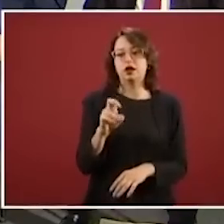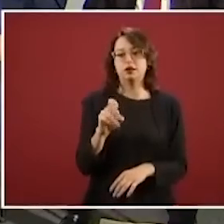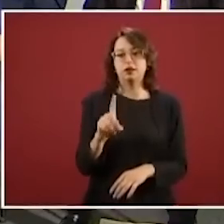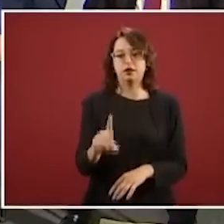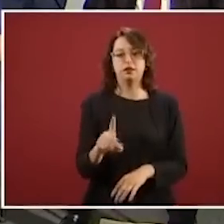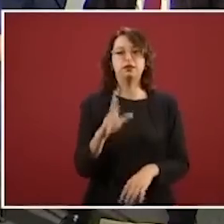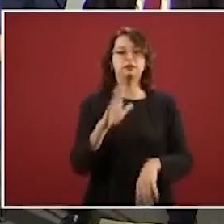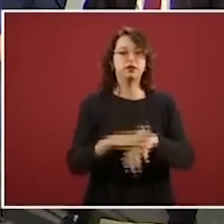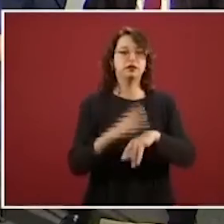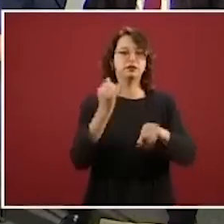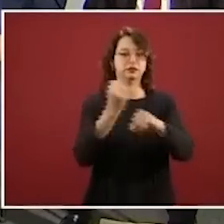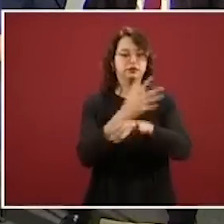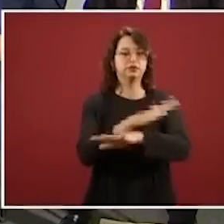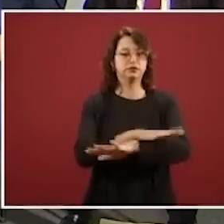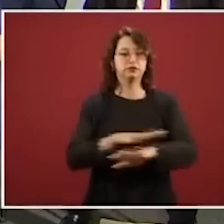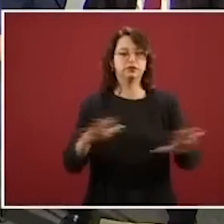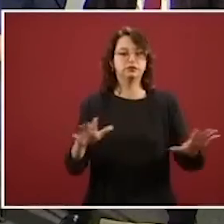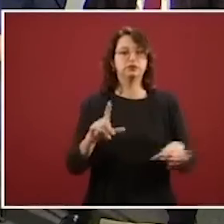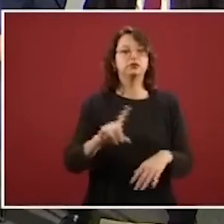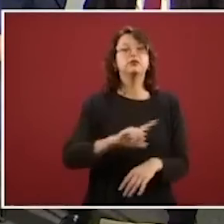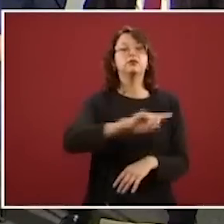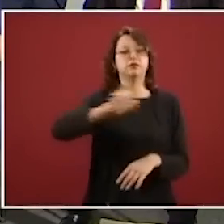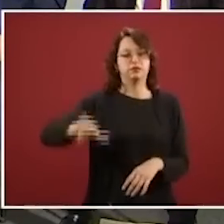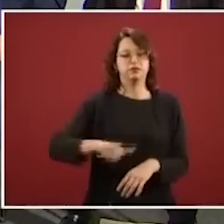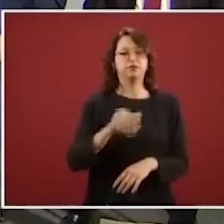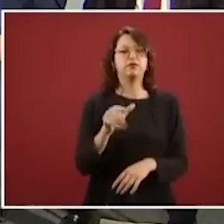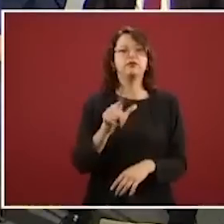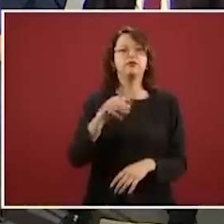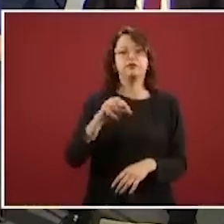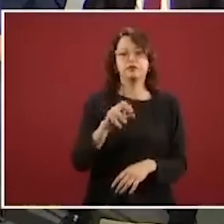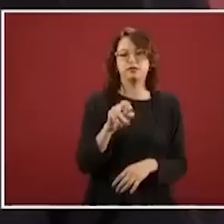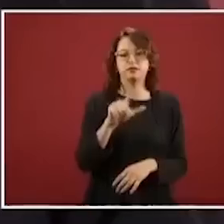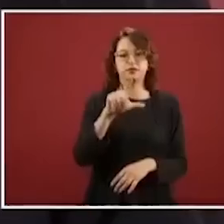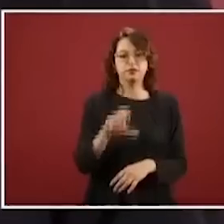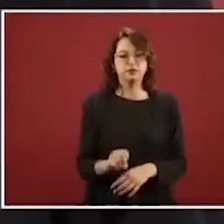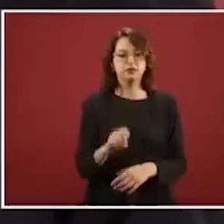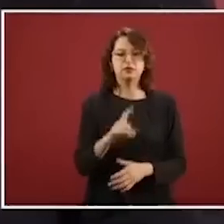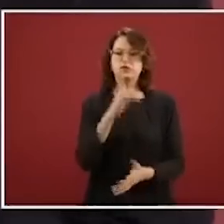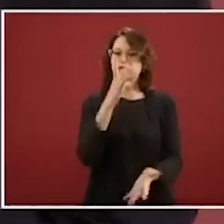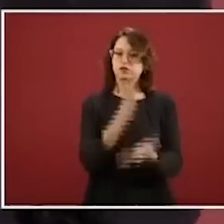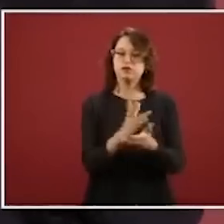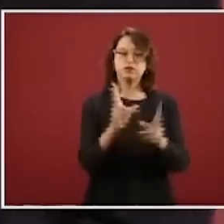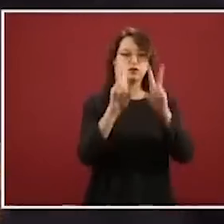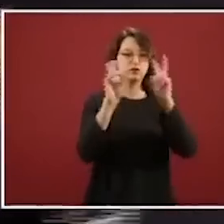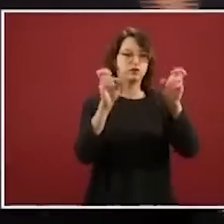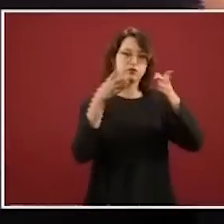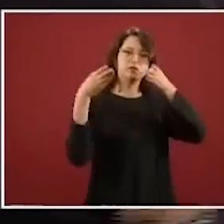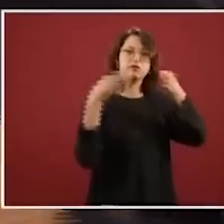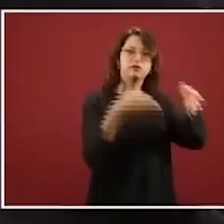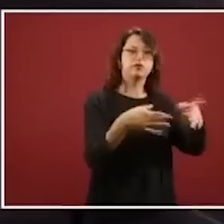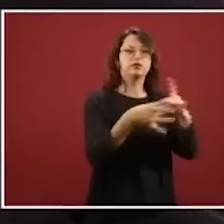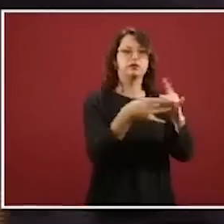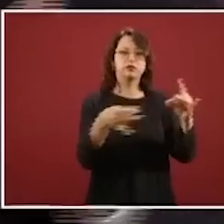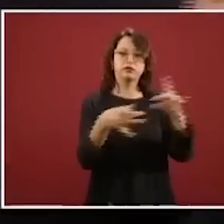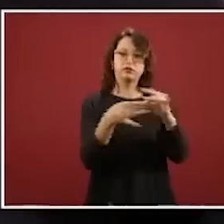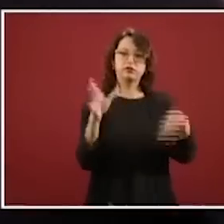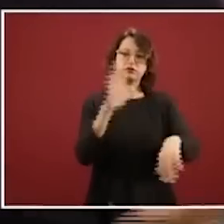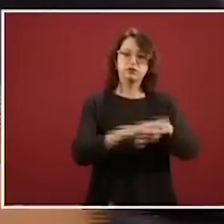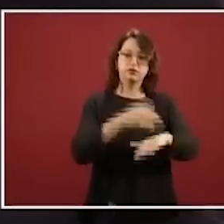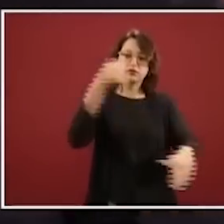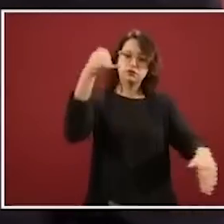quedar para este tema, en particular con ustedes, para desahogarlo